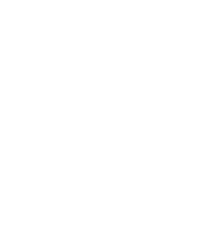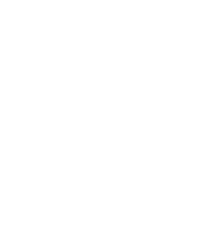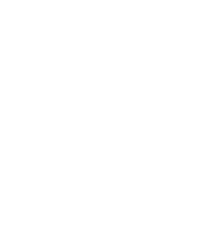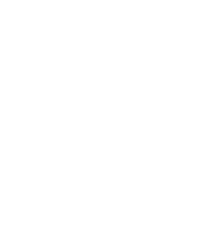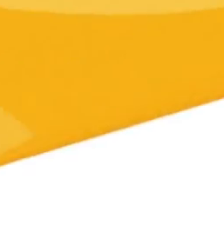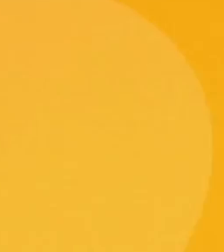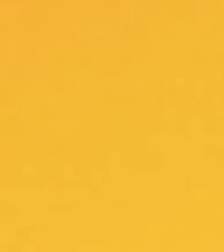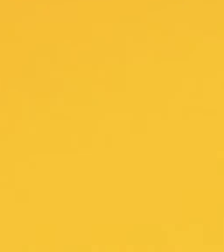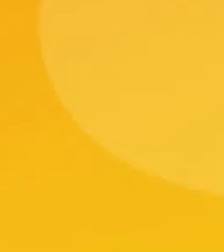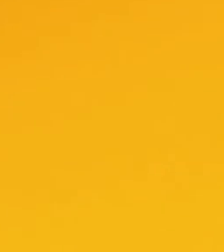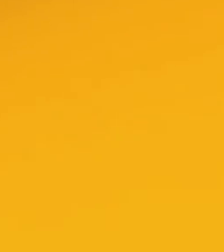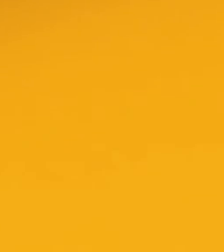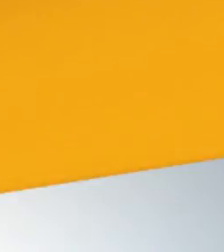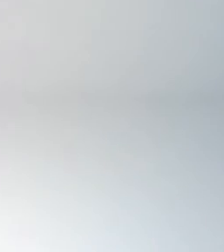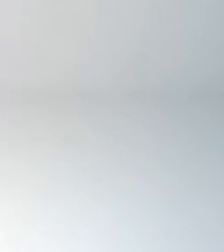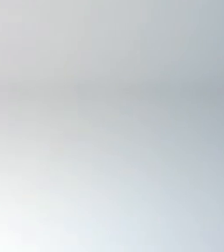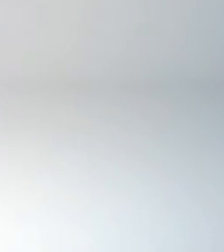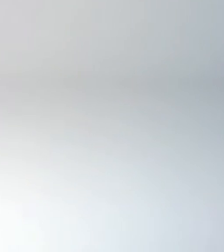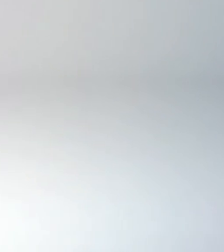¡Gracias!